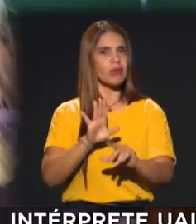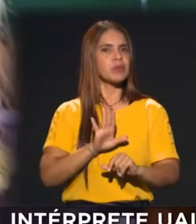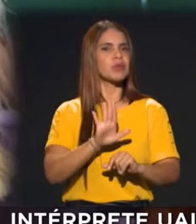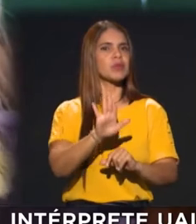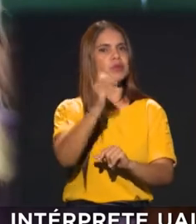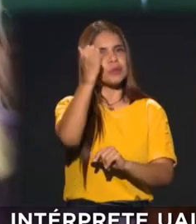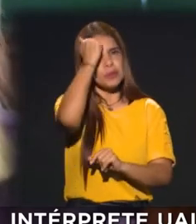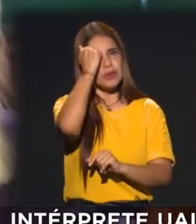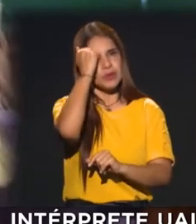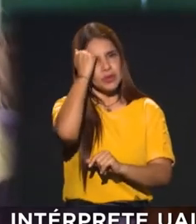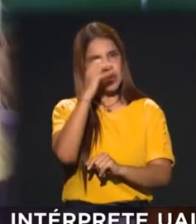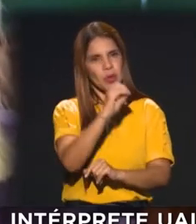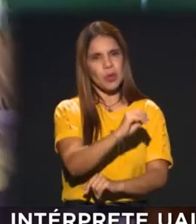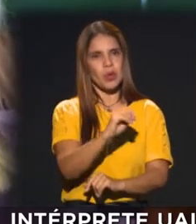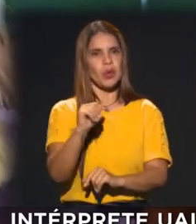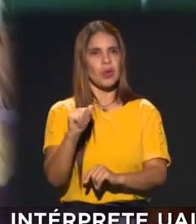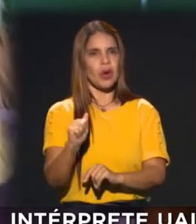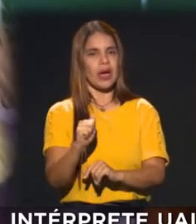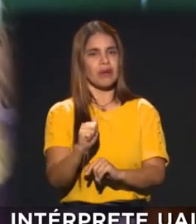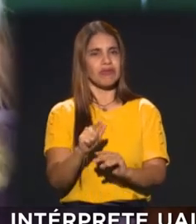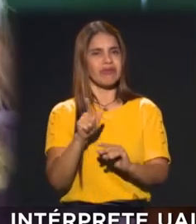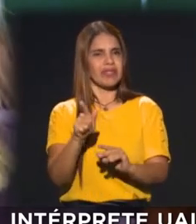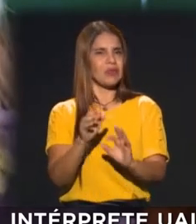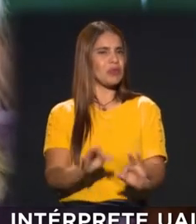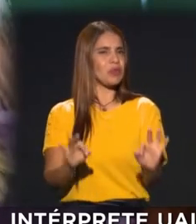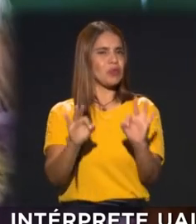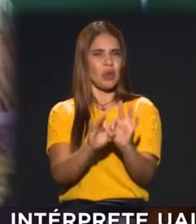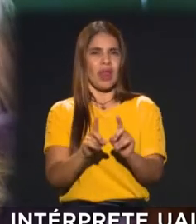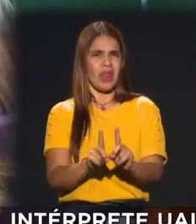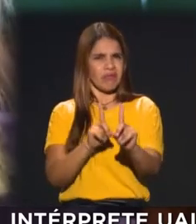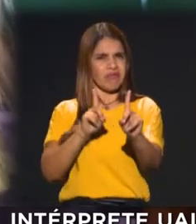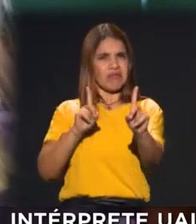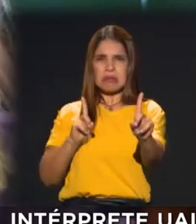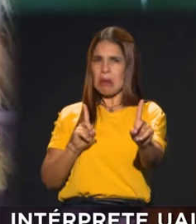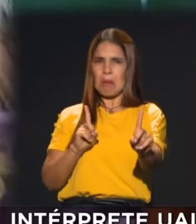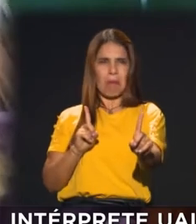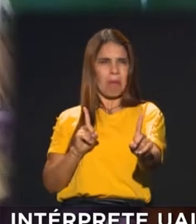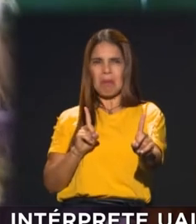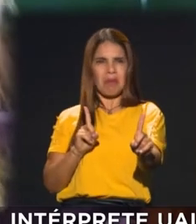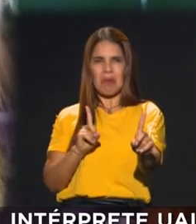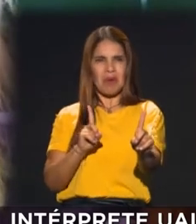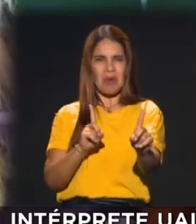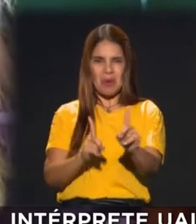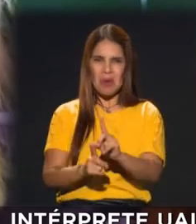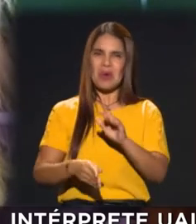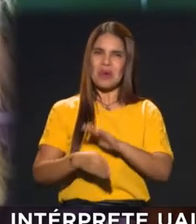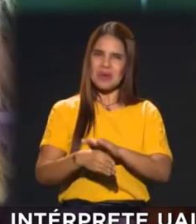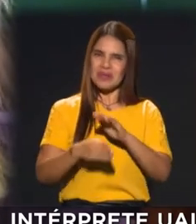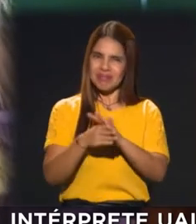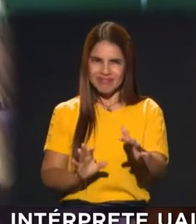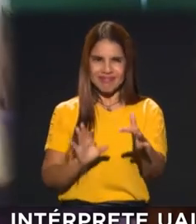ustedes, maestros, maestras, héroes, pues la distancia no será un impedimento para permanecer